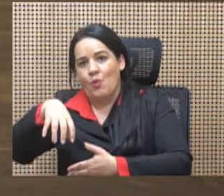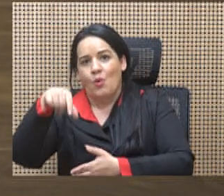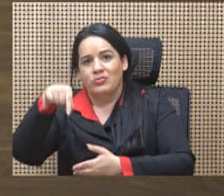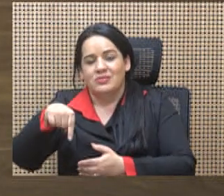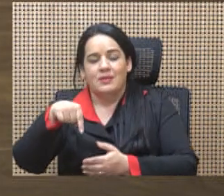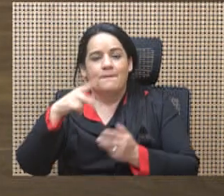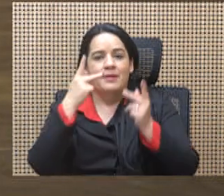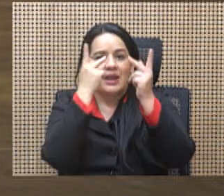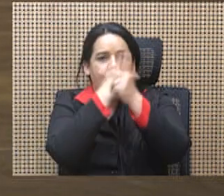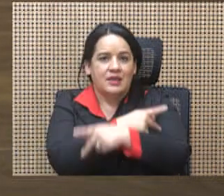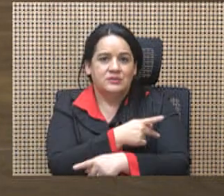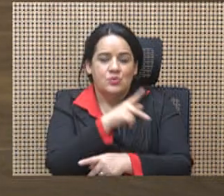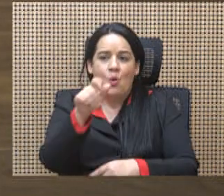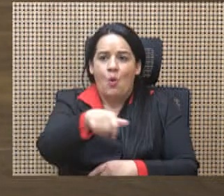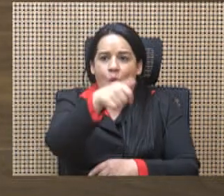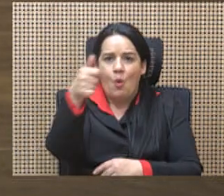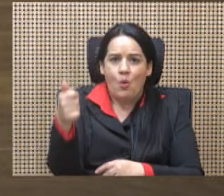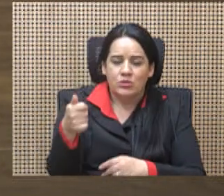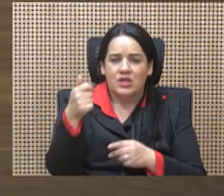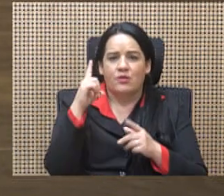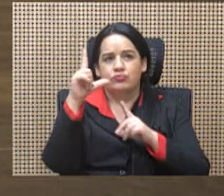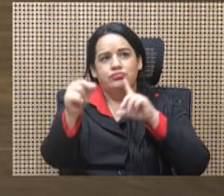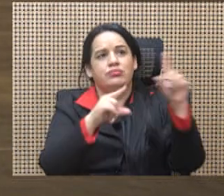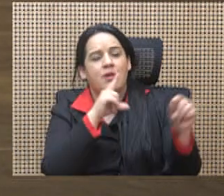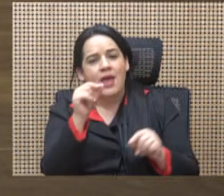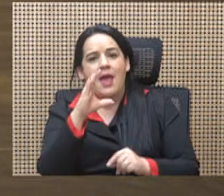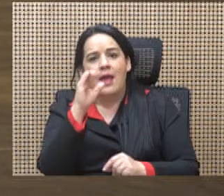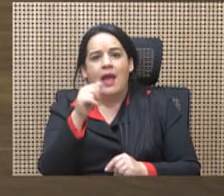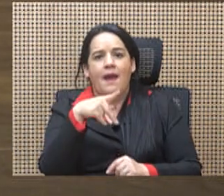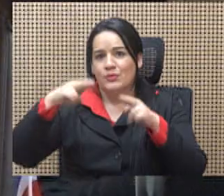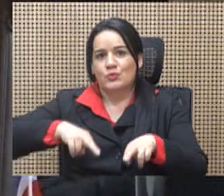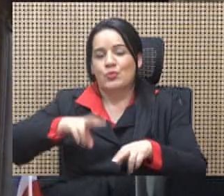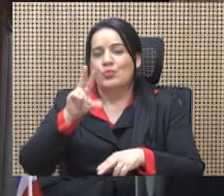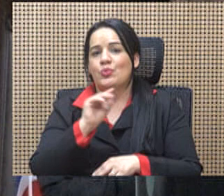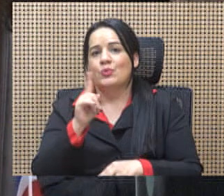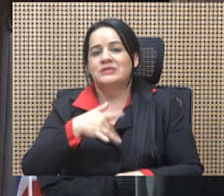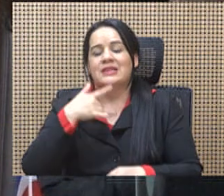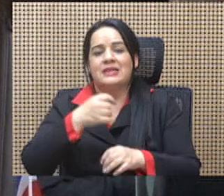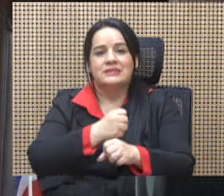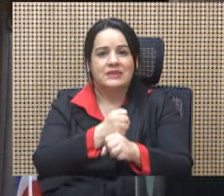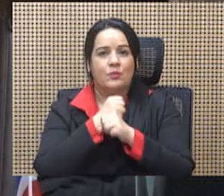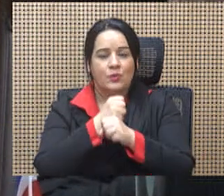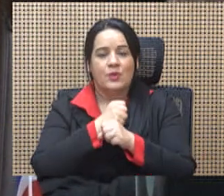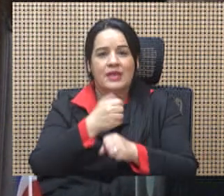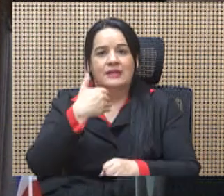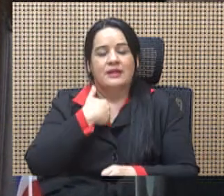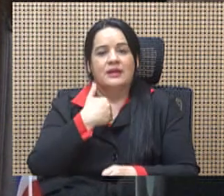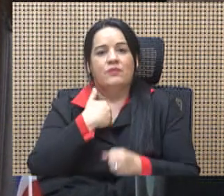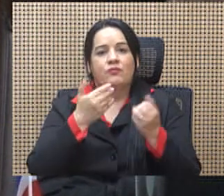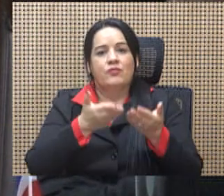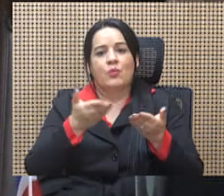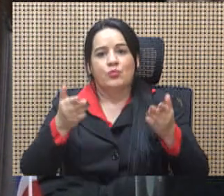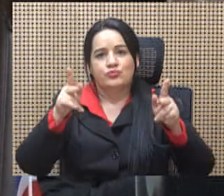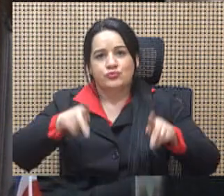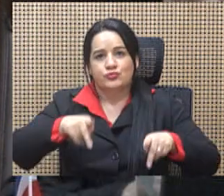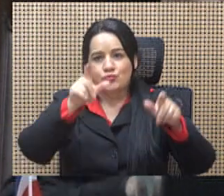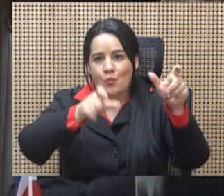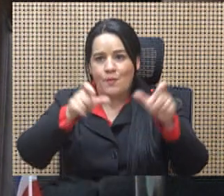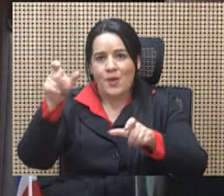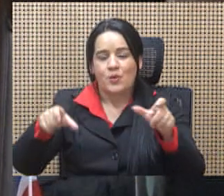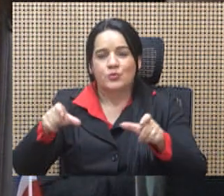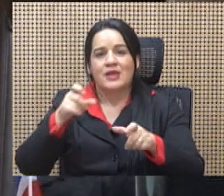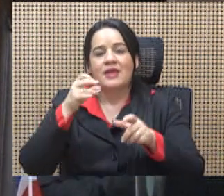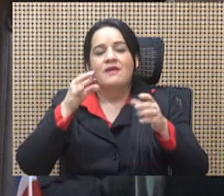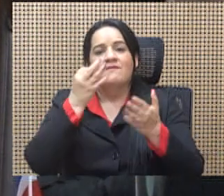de ruralidad como capelláes de Alvarado entre otros los diputados oficialistas rechazaron las duras críticas y